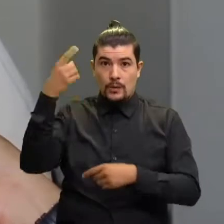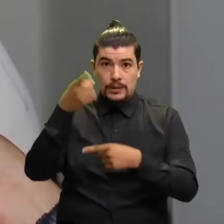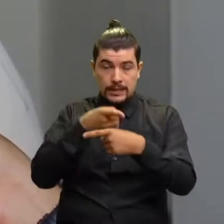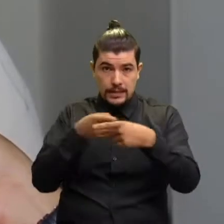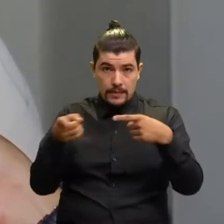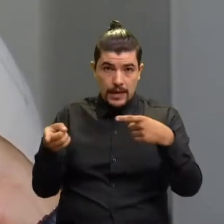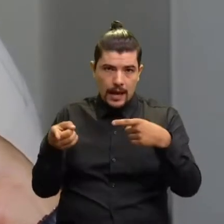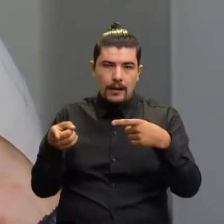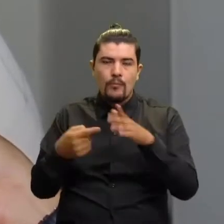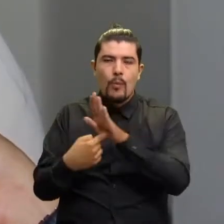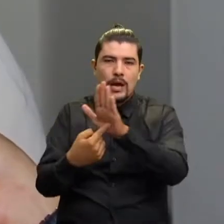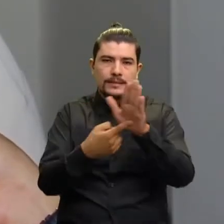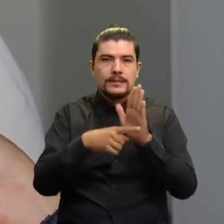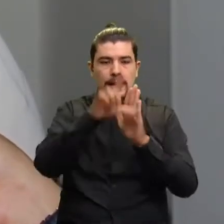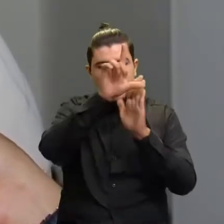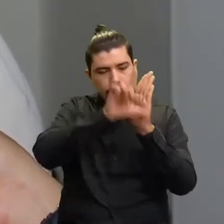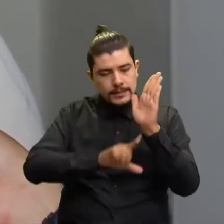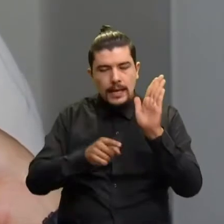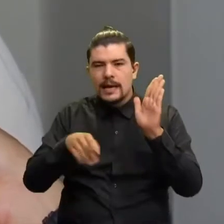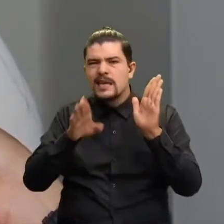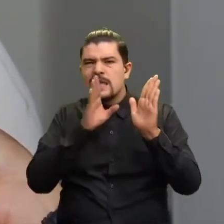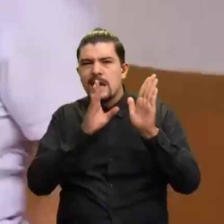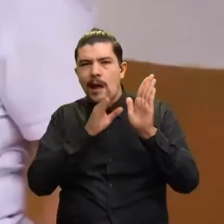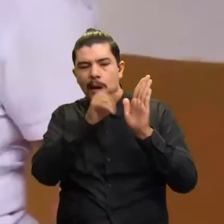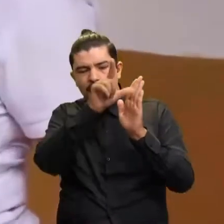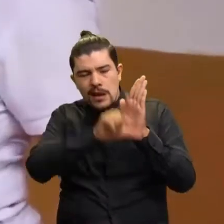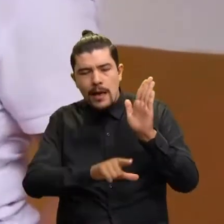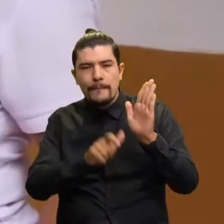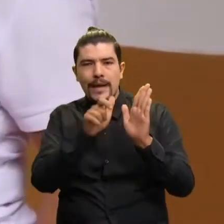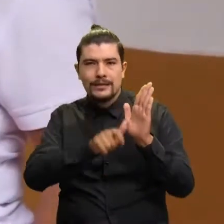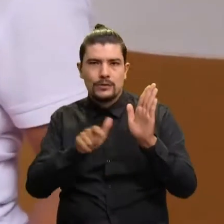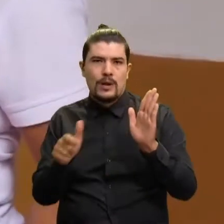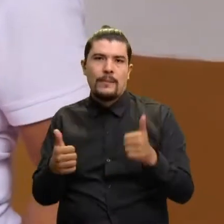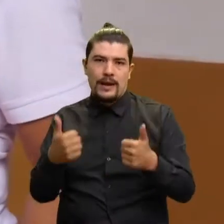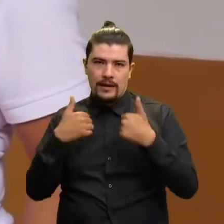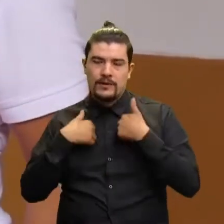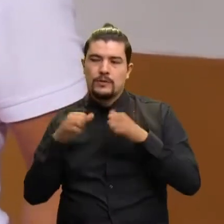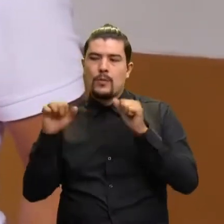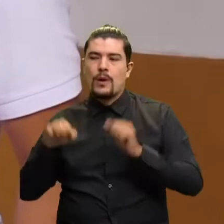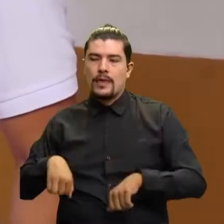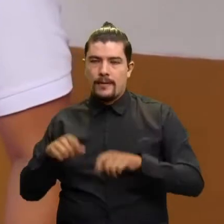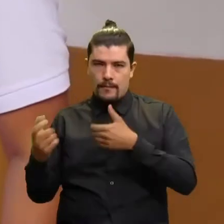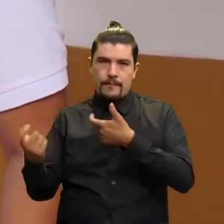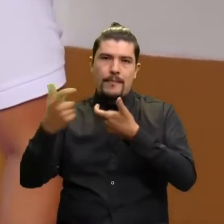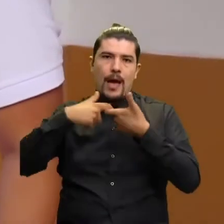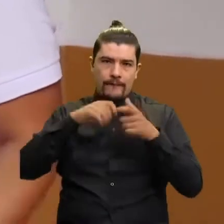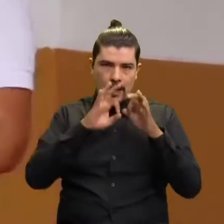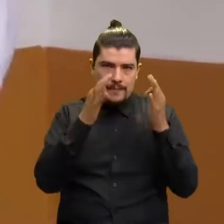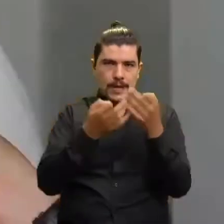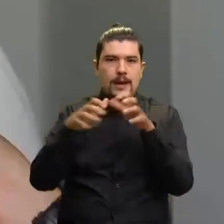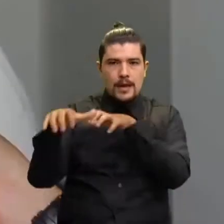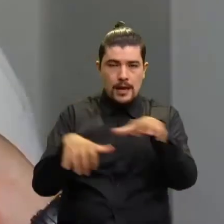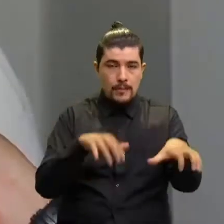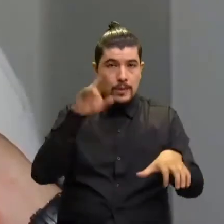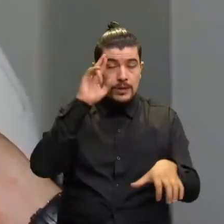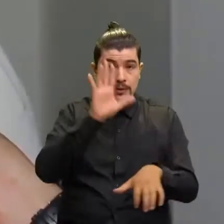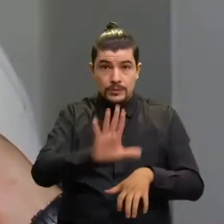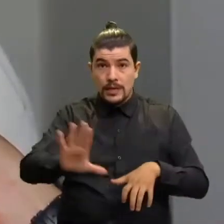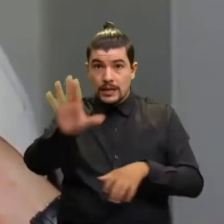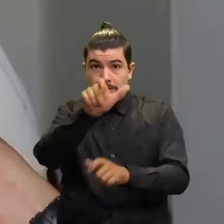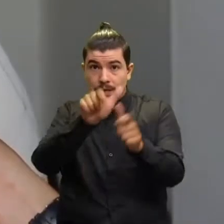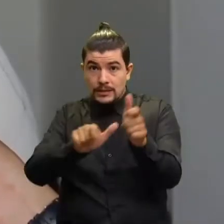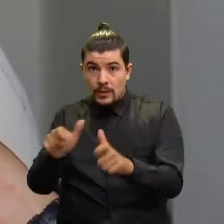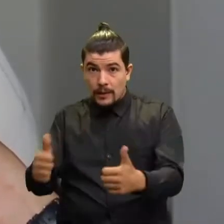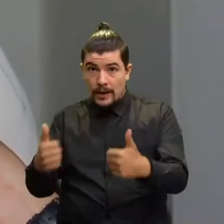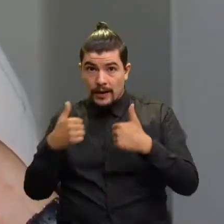sido beneficiarias y podrán estar dentro del programa. Entonces invitamos a todos los beneficiarios a que estén pendientes de los